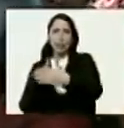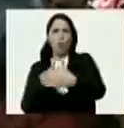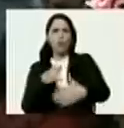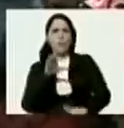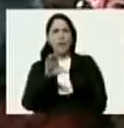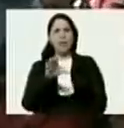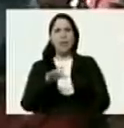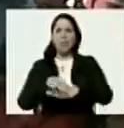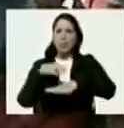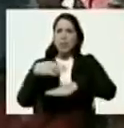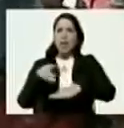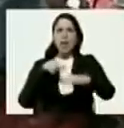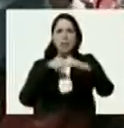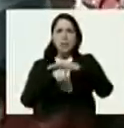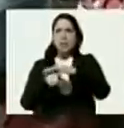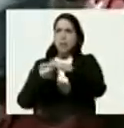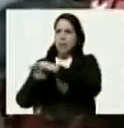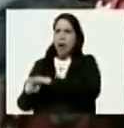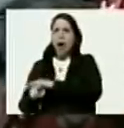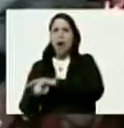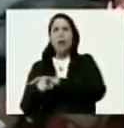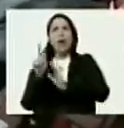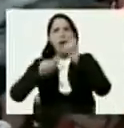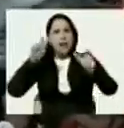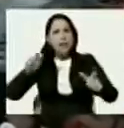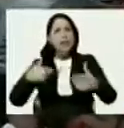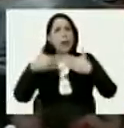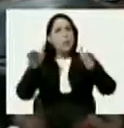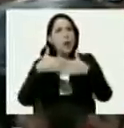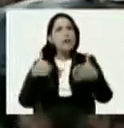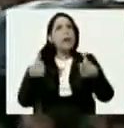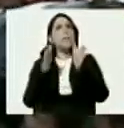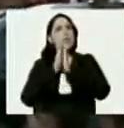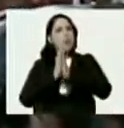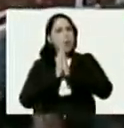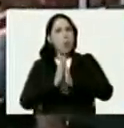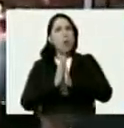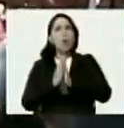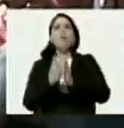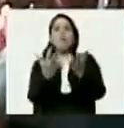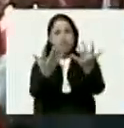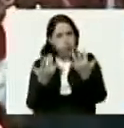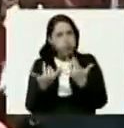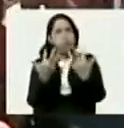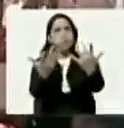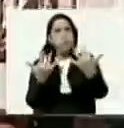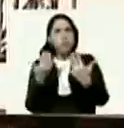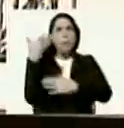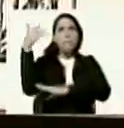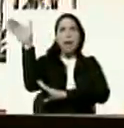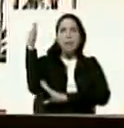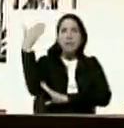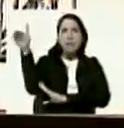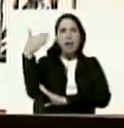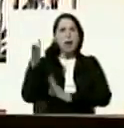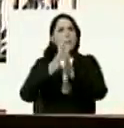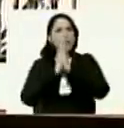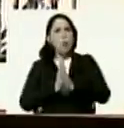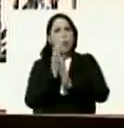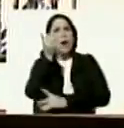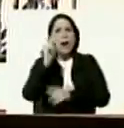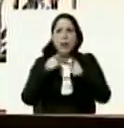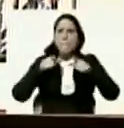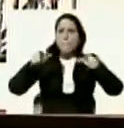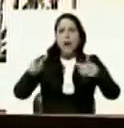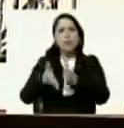Dejen entrar a la gente, por favor, en la puerta. Pasen adentro, adelante con la bandera, adelante, aquí hay espacio.